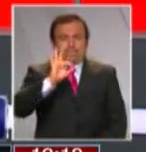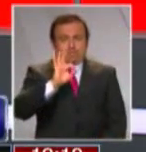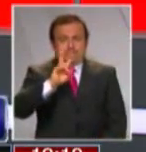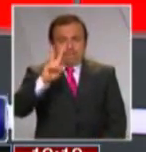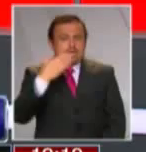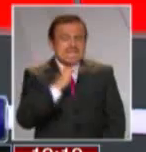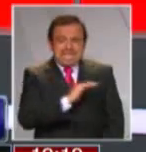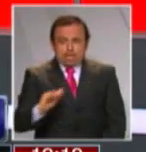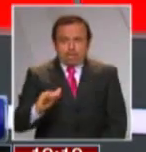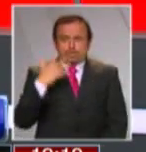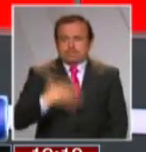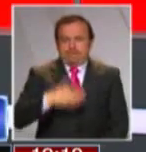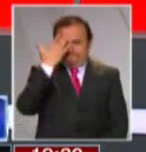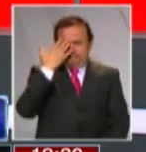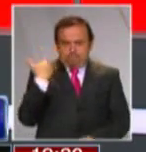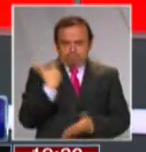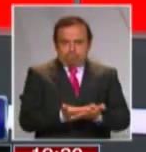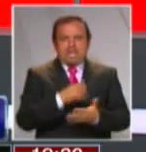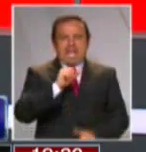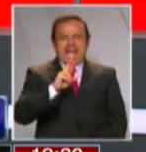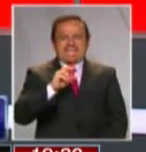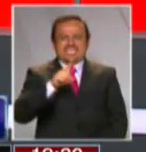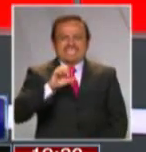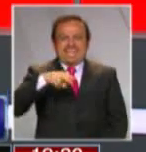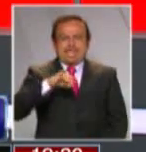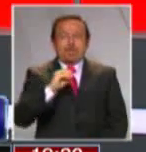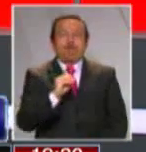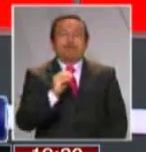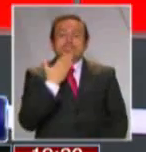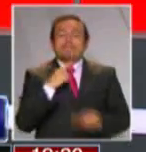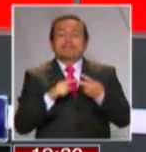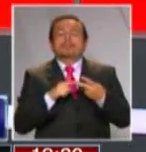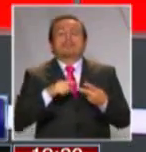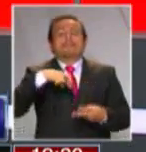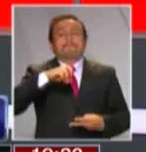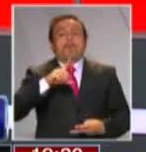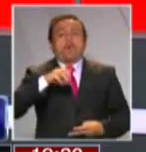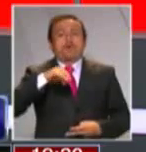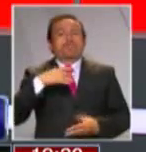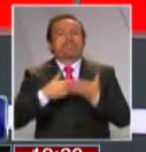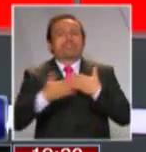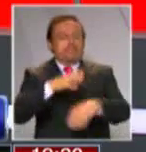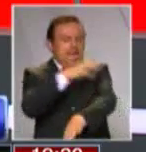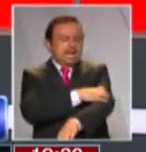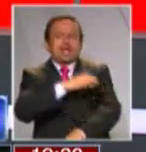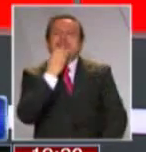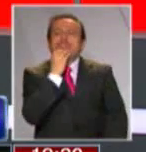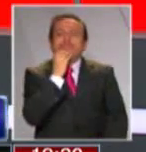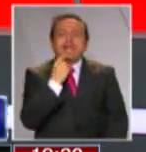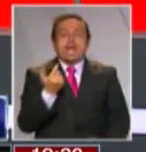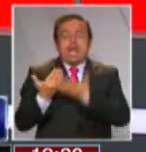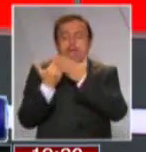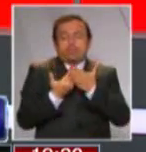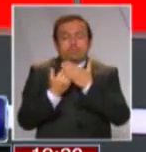152 niños han sido contaminados por arsénico y plomo en la región de Antofagasta. La situación afecta principalmente a